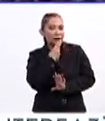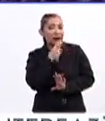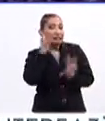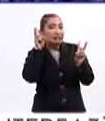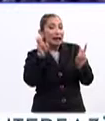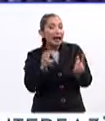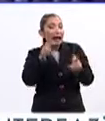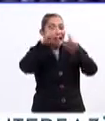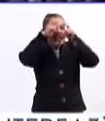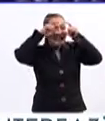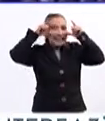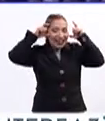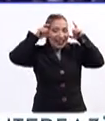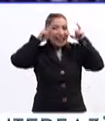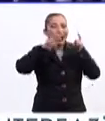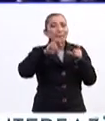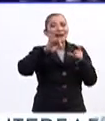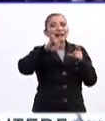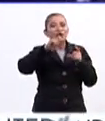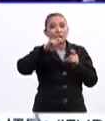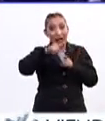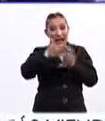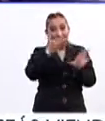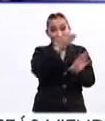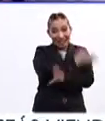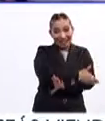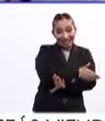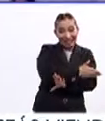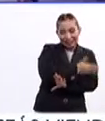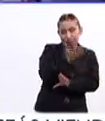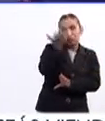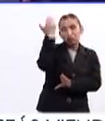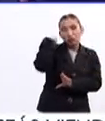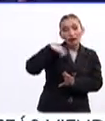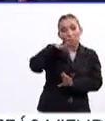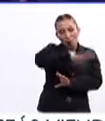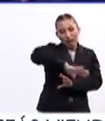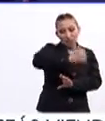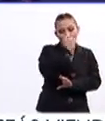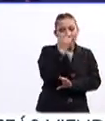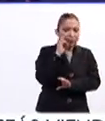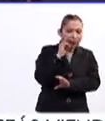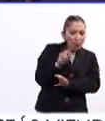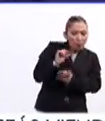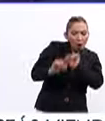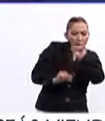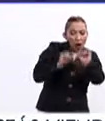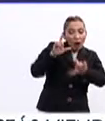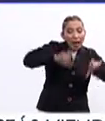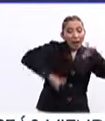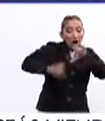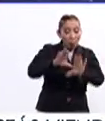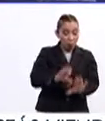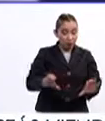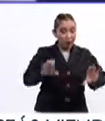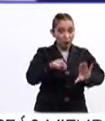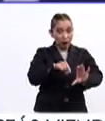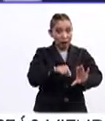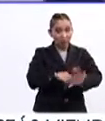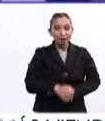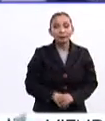el tema de la realidad virtual. Así como hubo un momento en que en nuestros campus empezamos a tener laboratorios de